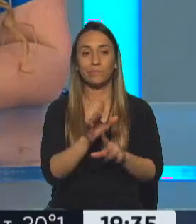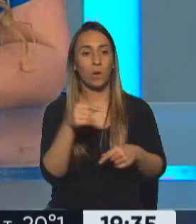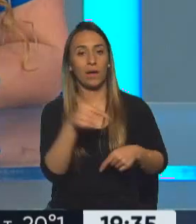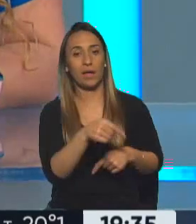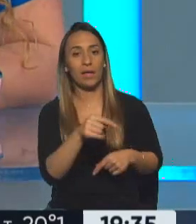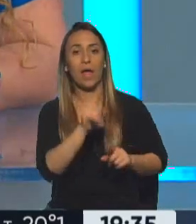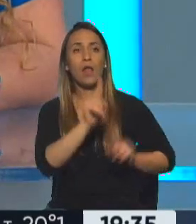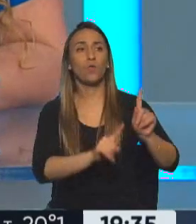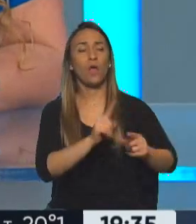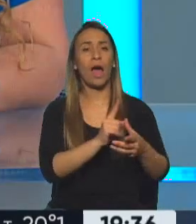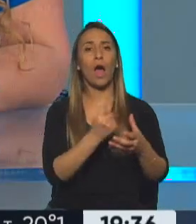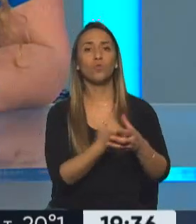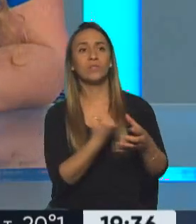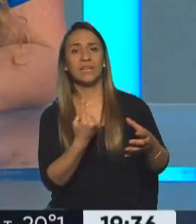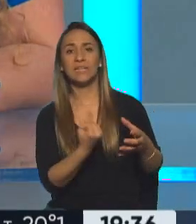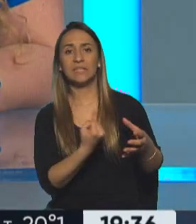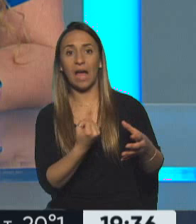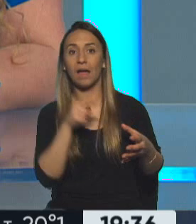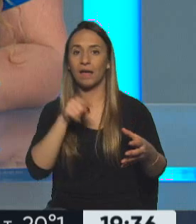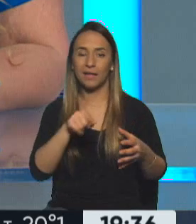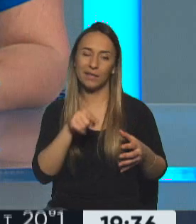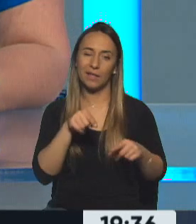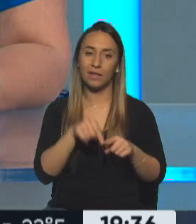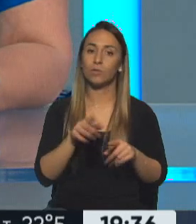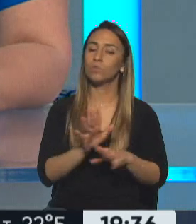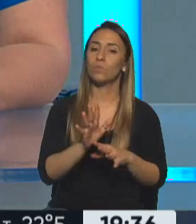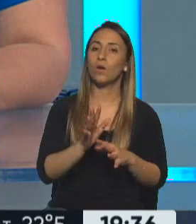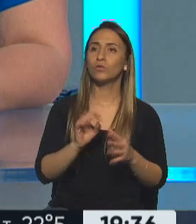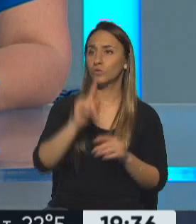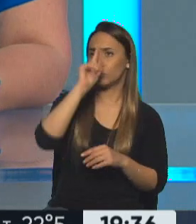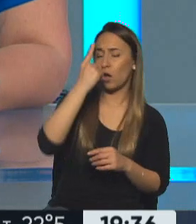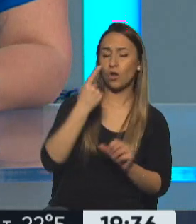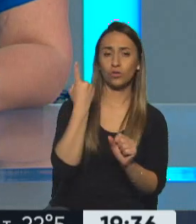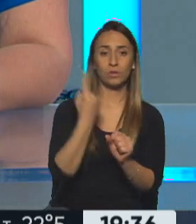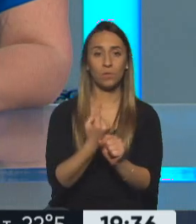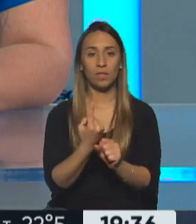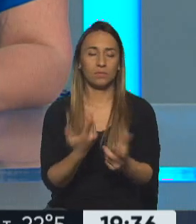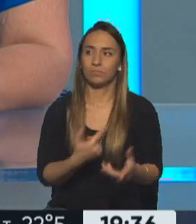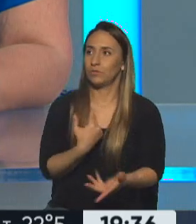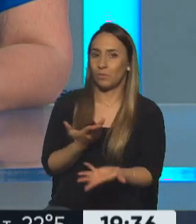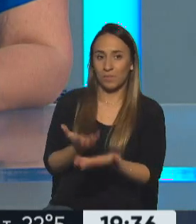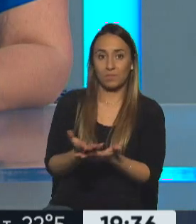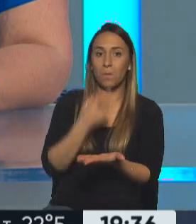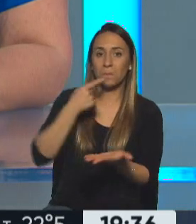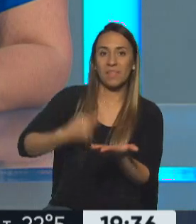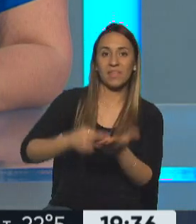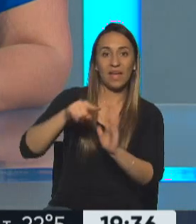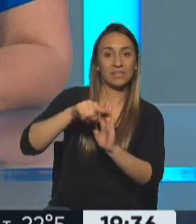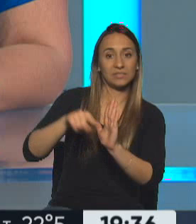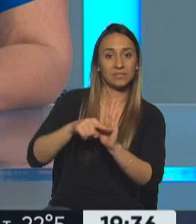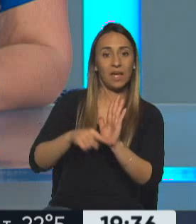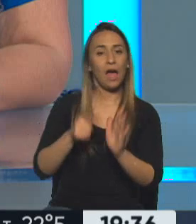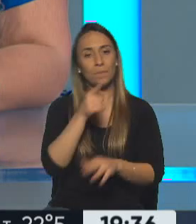su autonomía. Entonces, cuando uno se planta a pedir o a exigir, los casos más leves. Ciertas políticas públicas, parecería que esas personas no